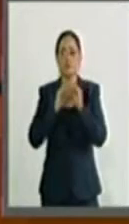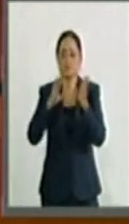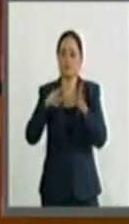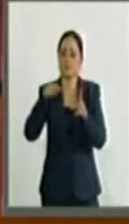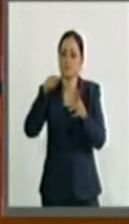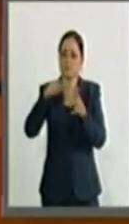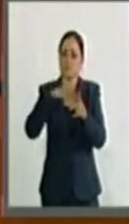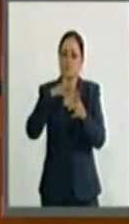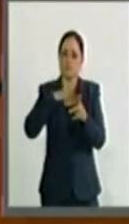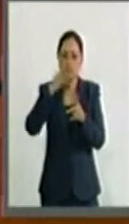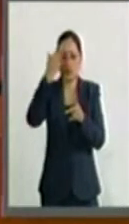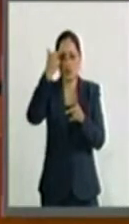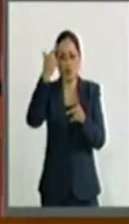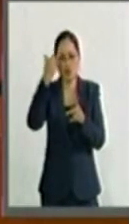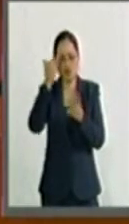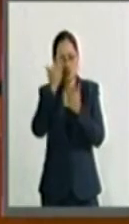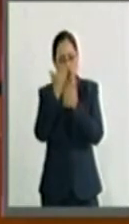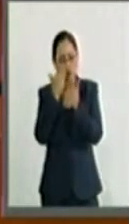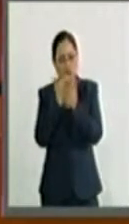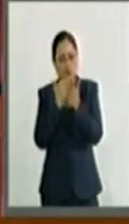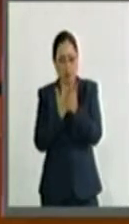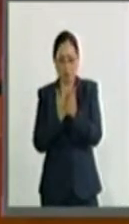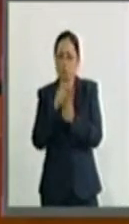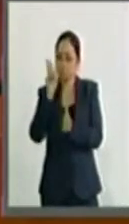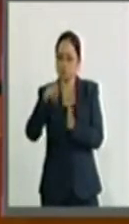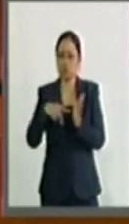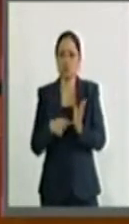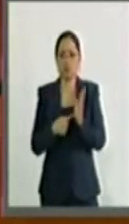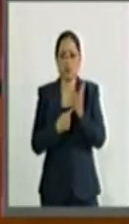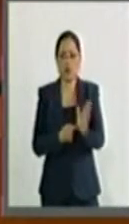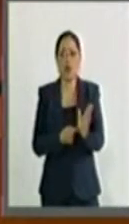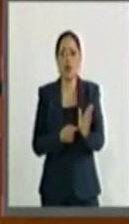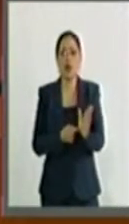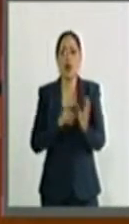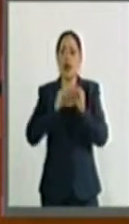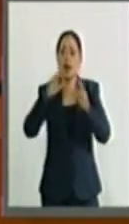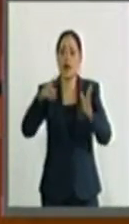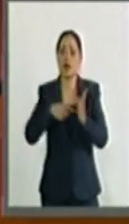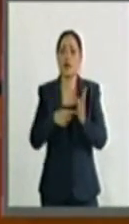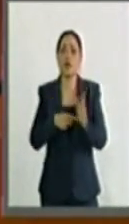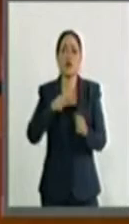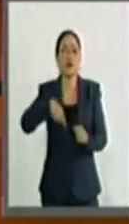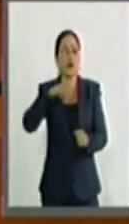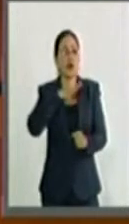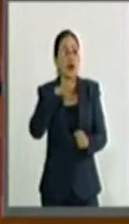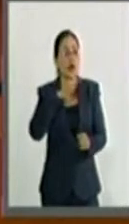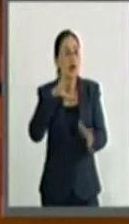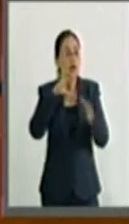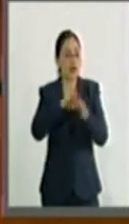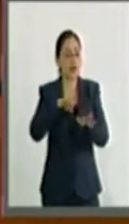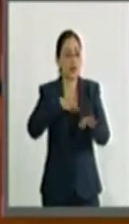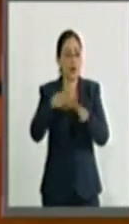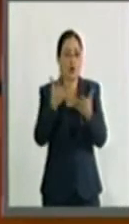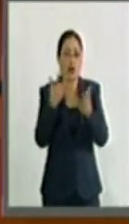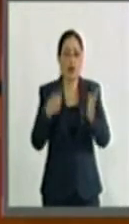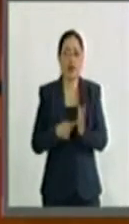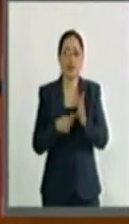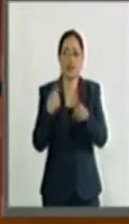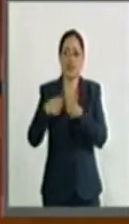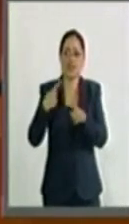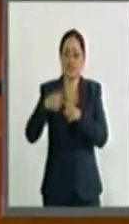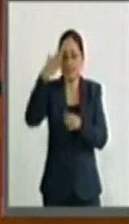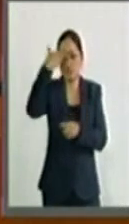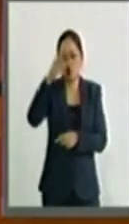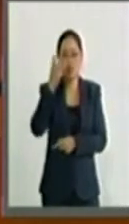supuestos y estimaciones realistas, que se fortaleció desde luego con el trabajo realizado por los señores